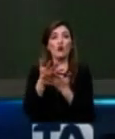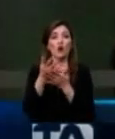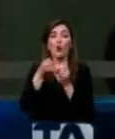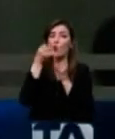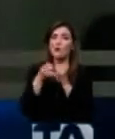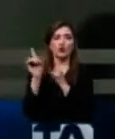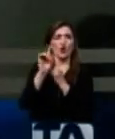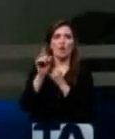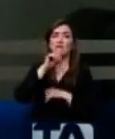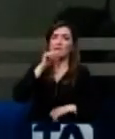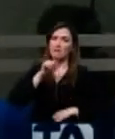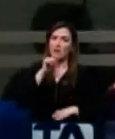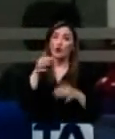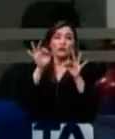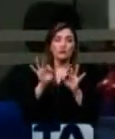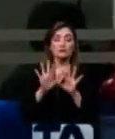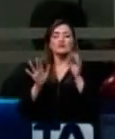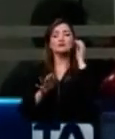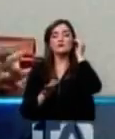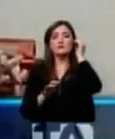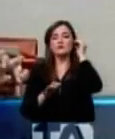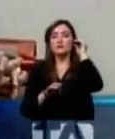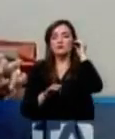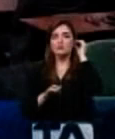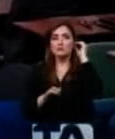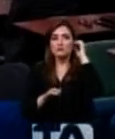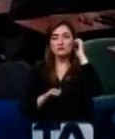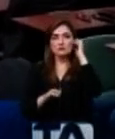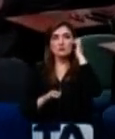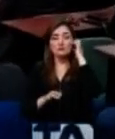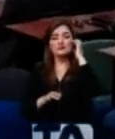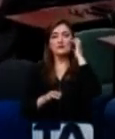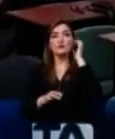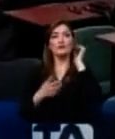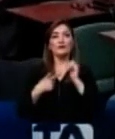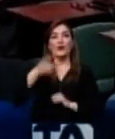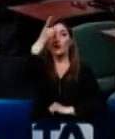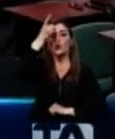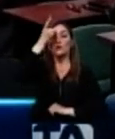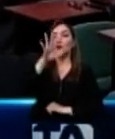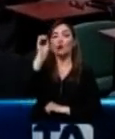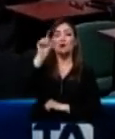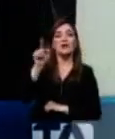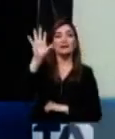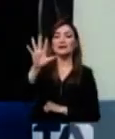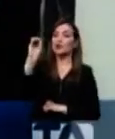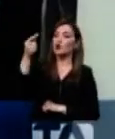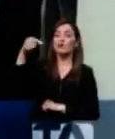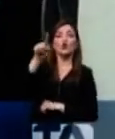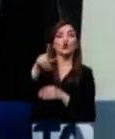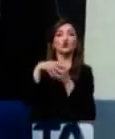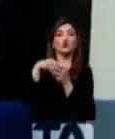aún se llegó a un endeudamiento de 50 mil 550 millones de dólares